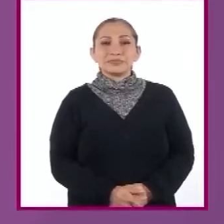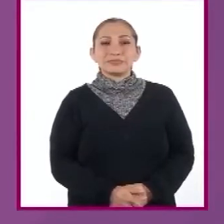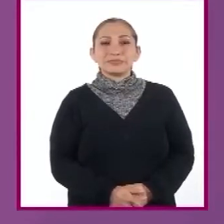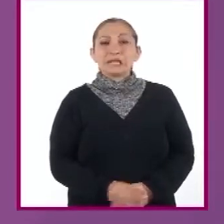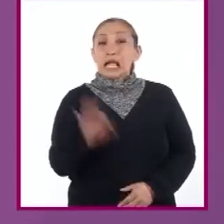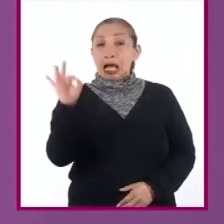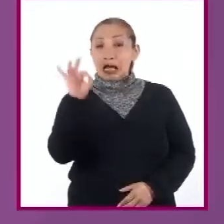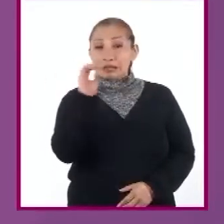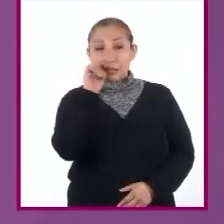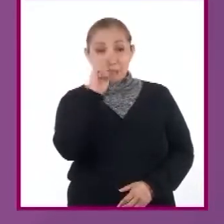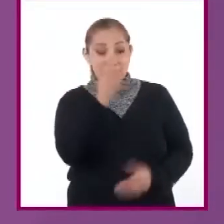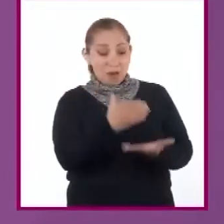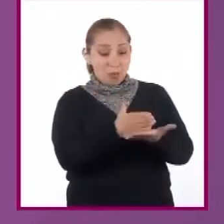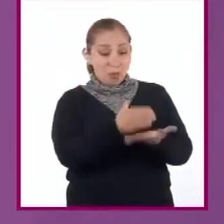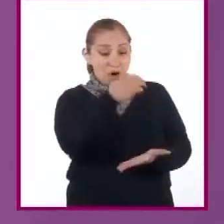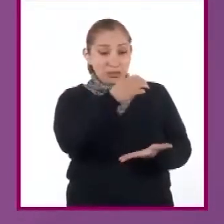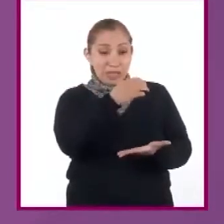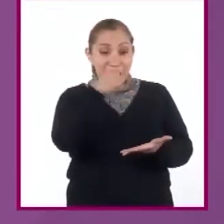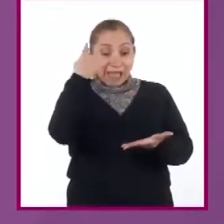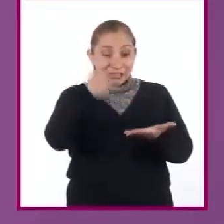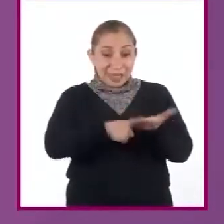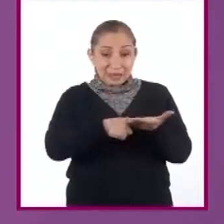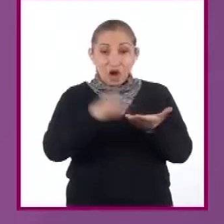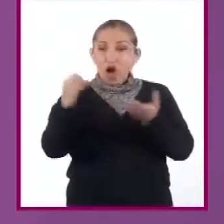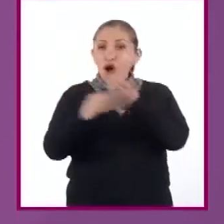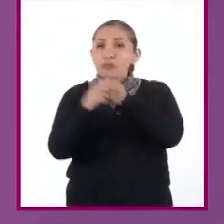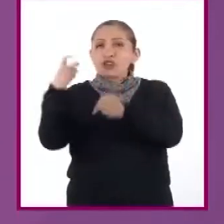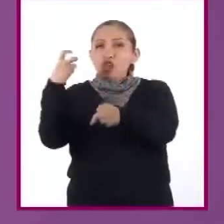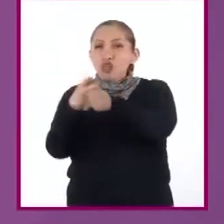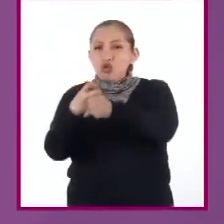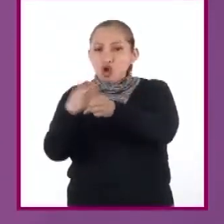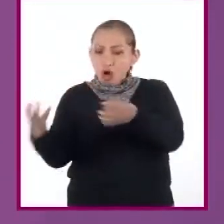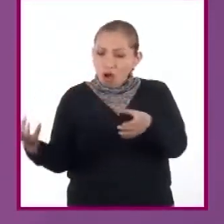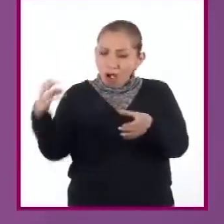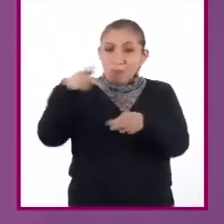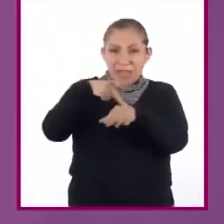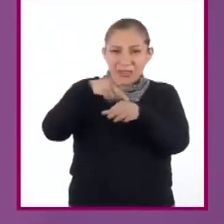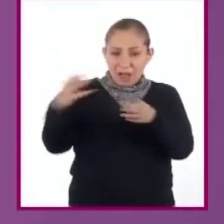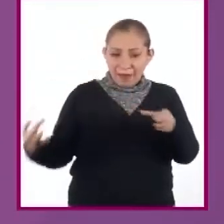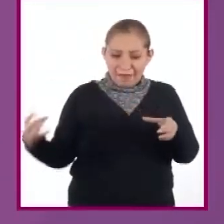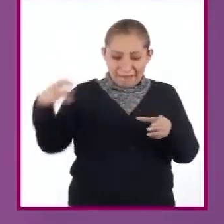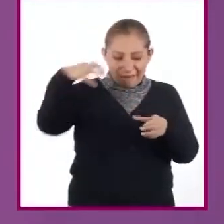Si tomamos este bote y metemos en él un objeto sólido como esta piedra,